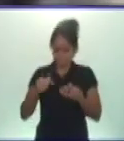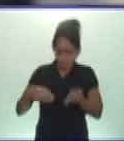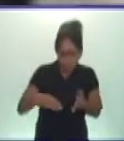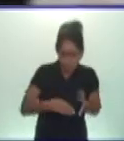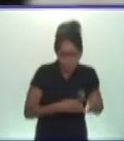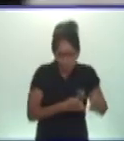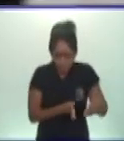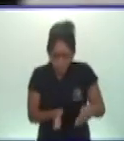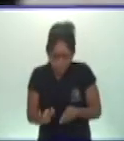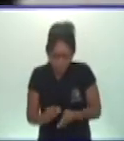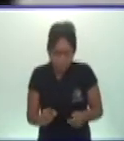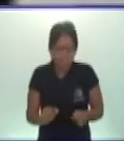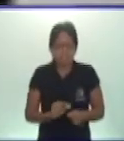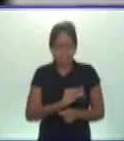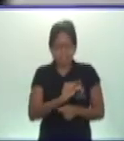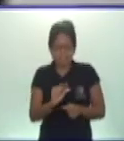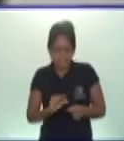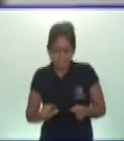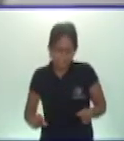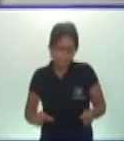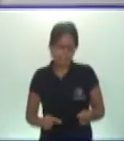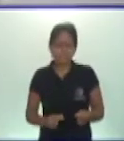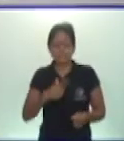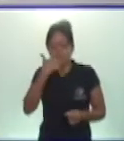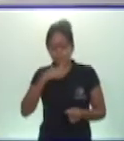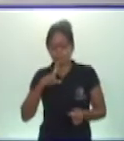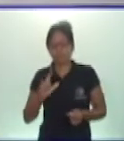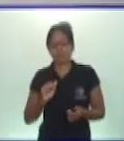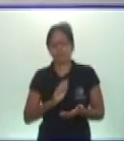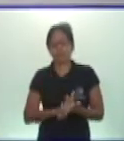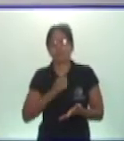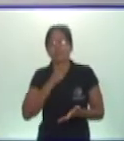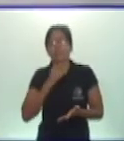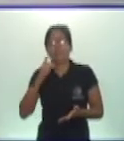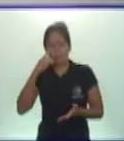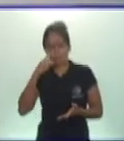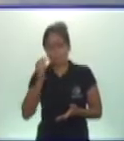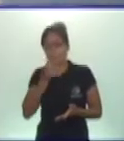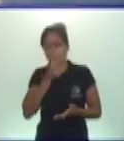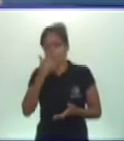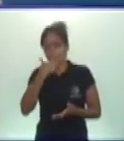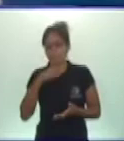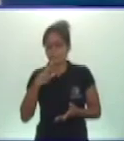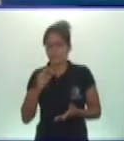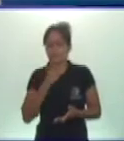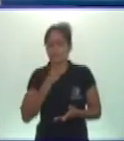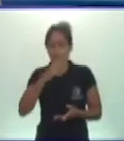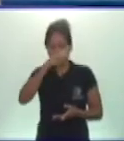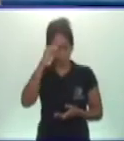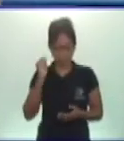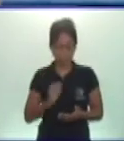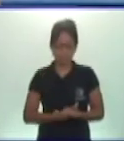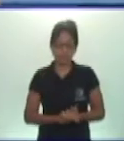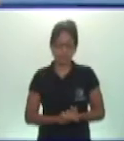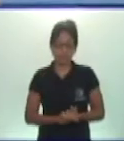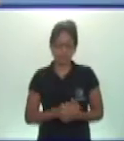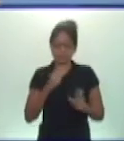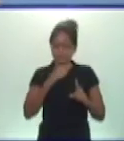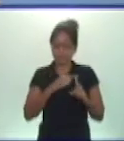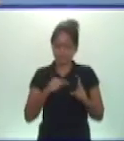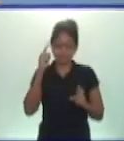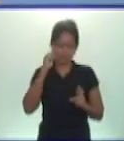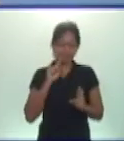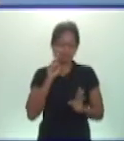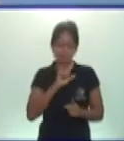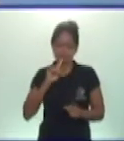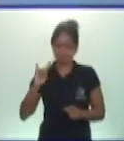hoy río Almendares, hasta la entrada del Canal de la Bahía. A mediados del siglo XIX, la refortificación